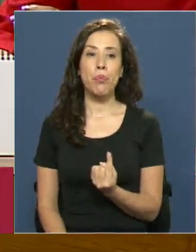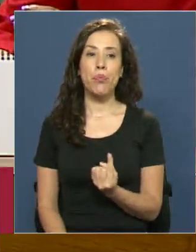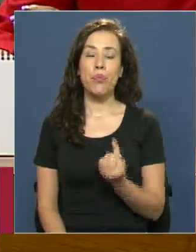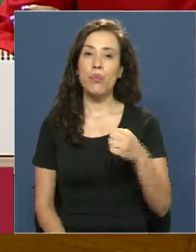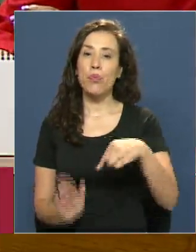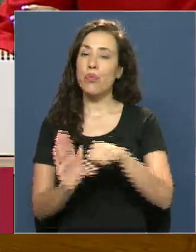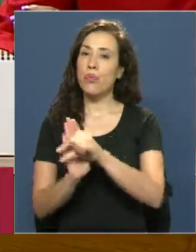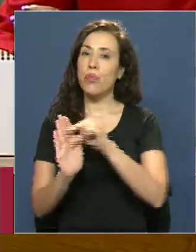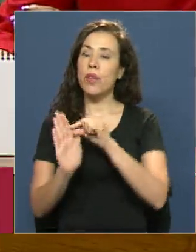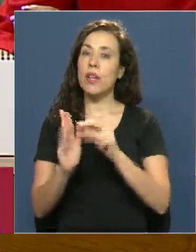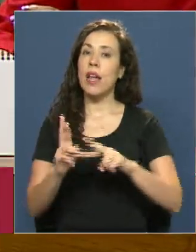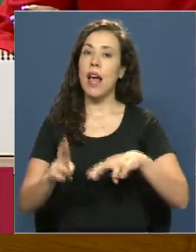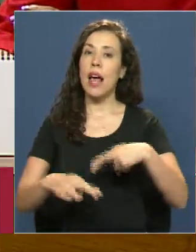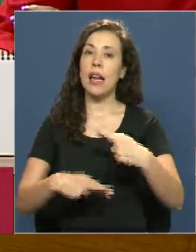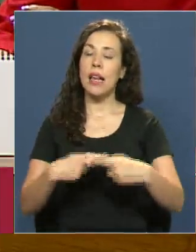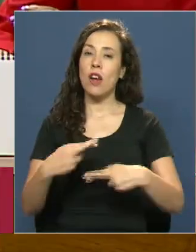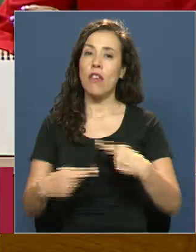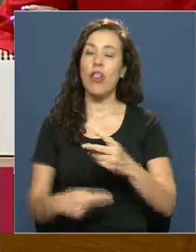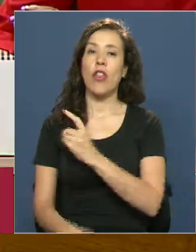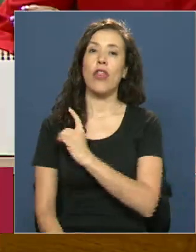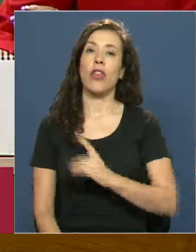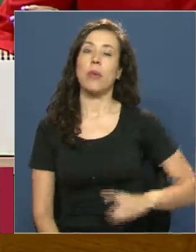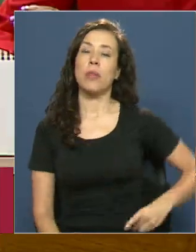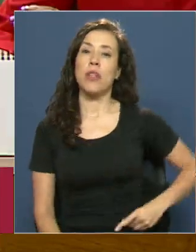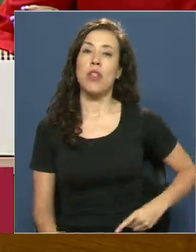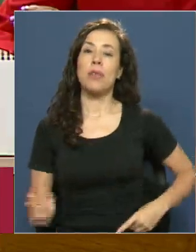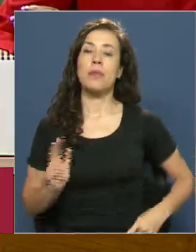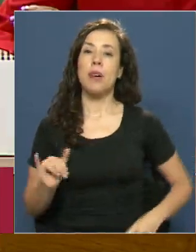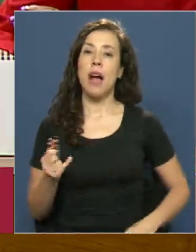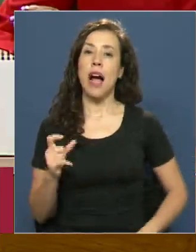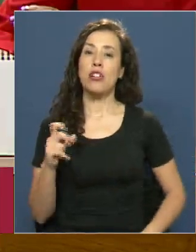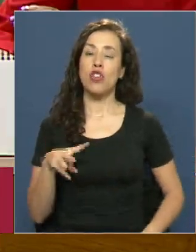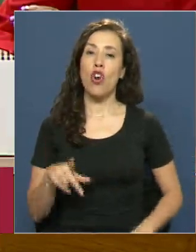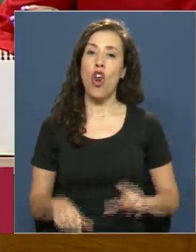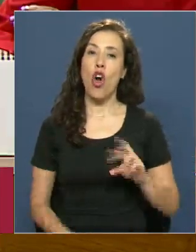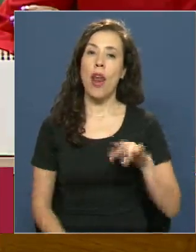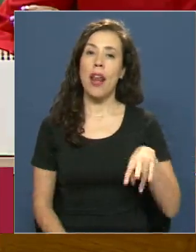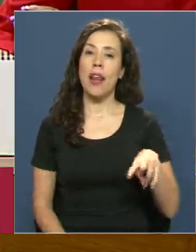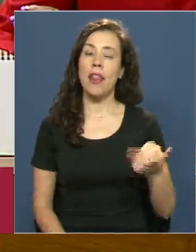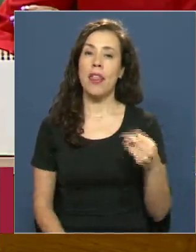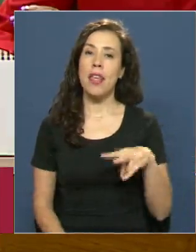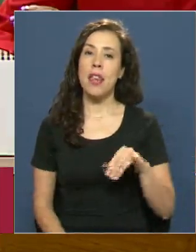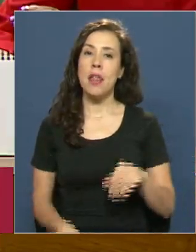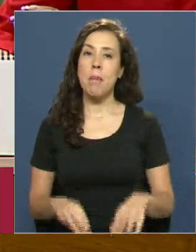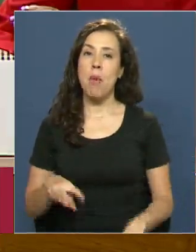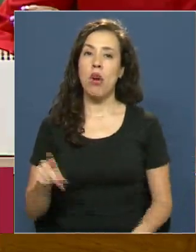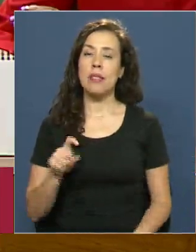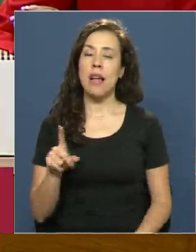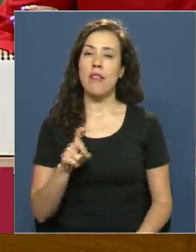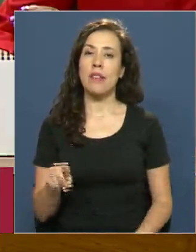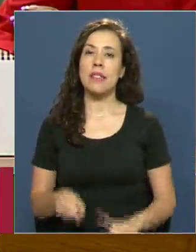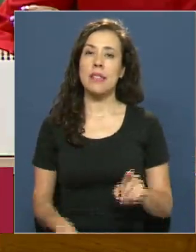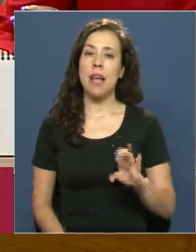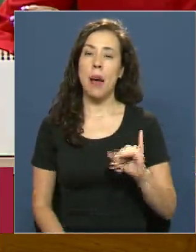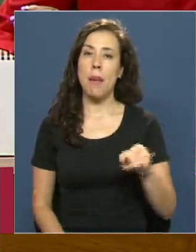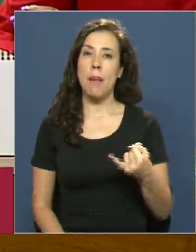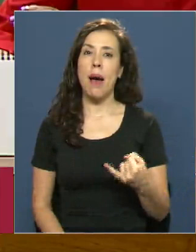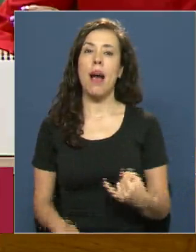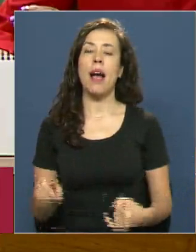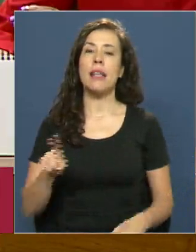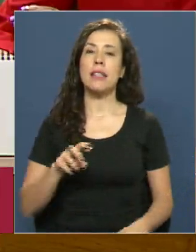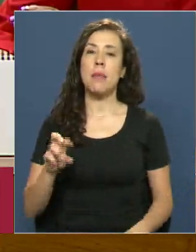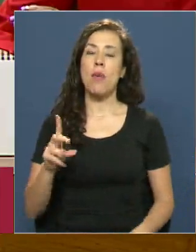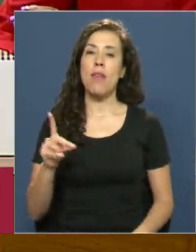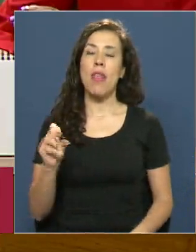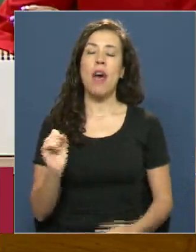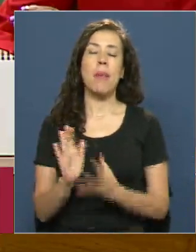la indicación renovada de los diputados señores Jackson, Lorenzini, Monsalve, Núñez, Sabaj, Schilling y Sepúlveda,